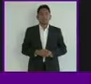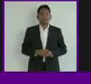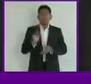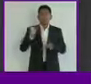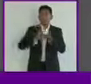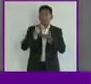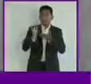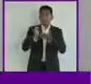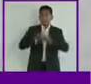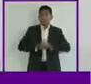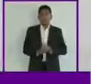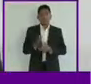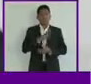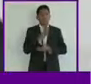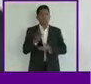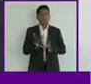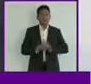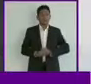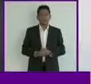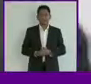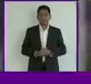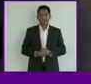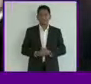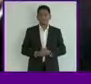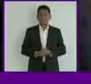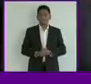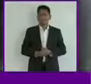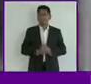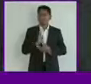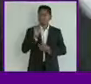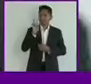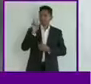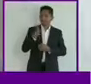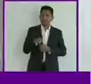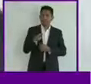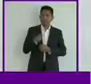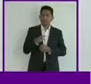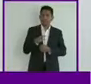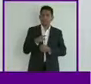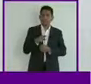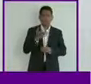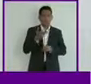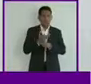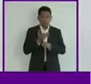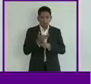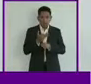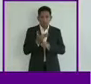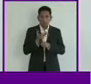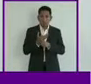Muchas gracias. Bueno, es muy cierto que en la sociedad nos encontramos en un proceso de